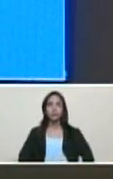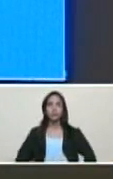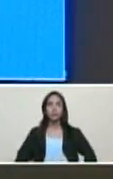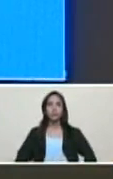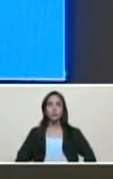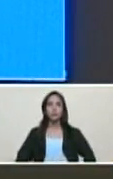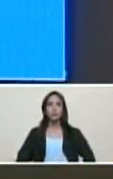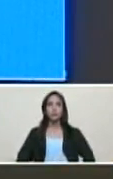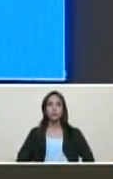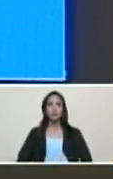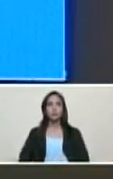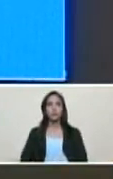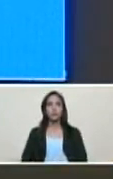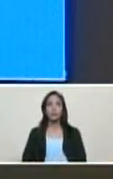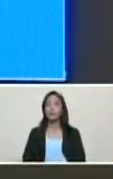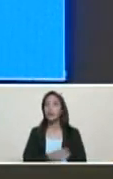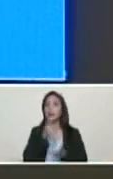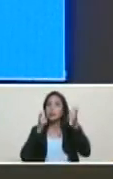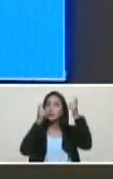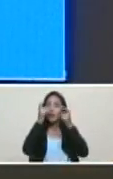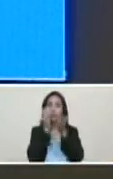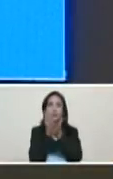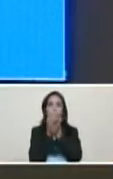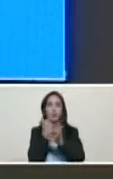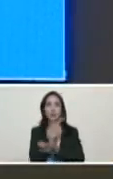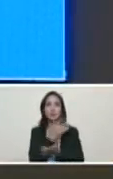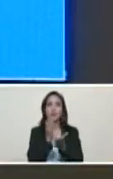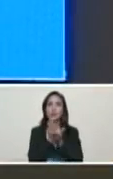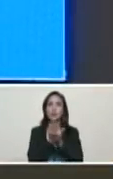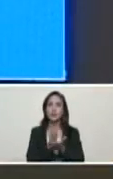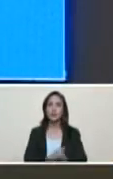Siempre lo decía el comandante Chávez, fue otra.